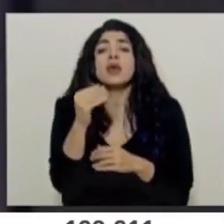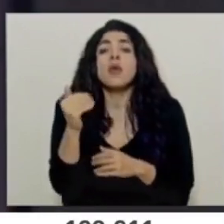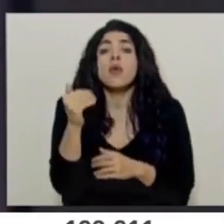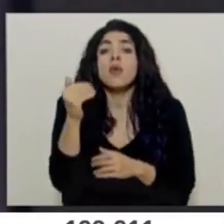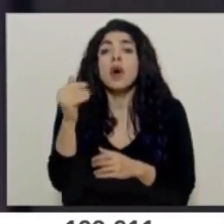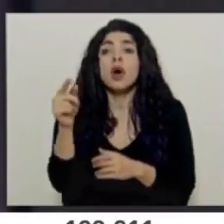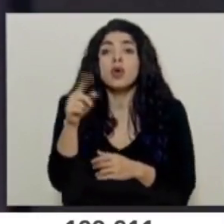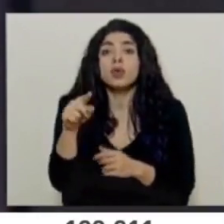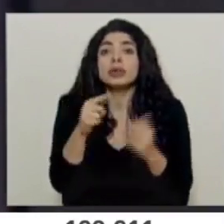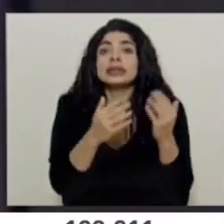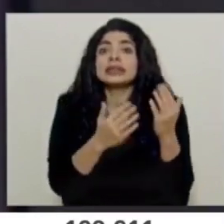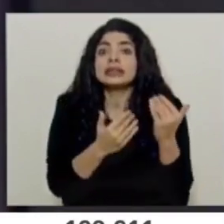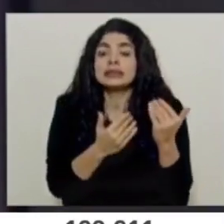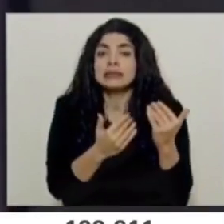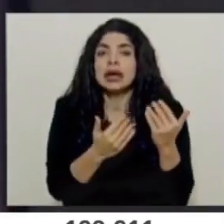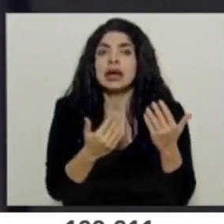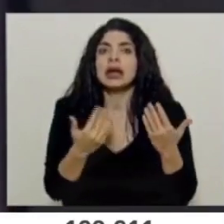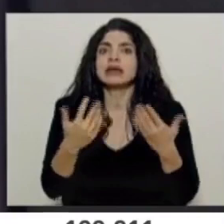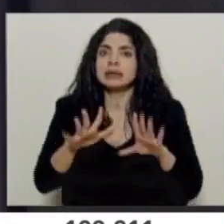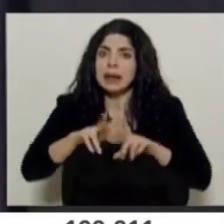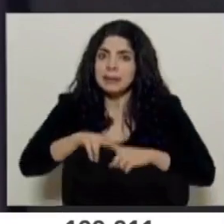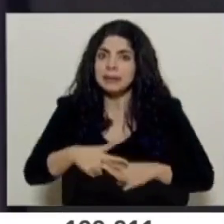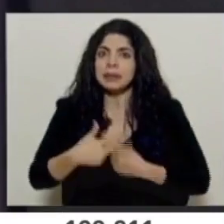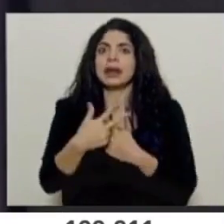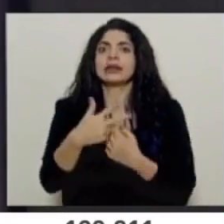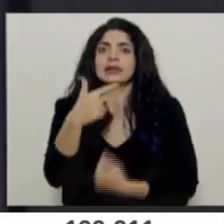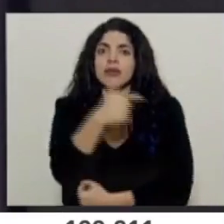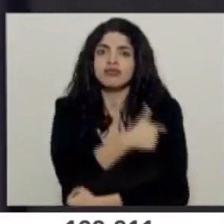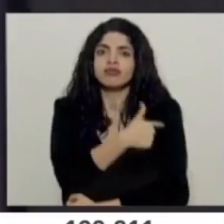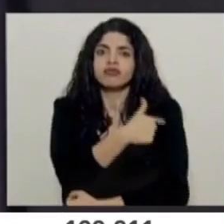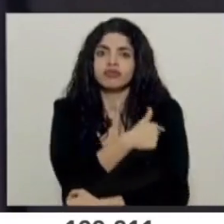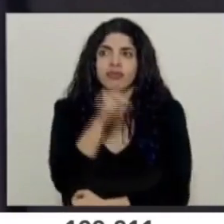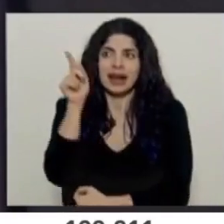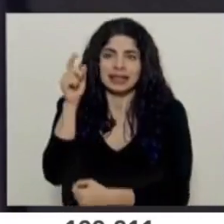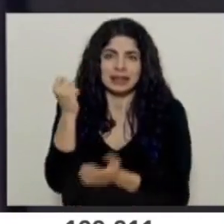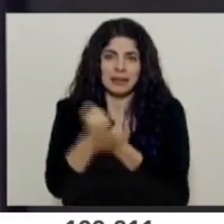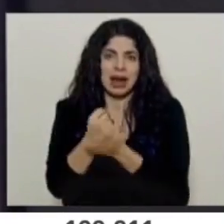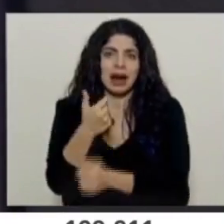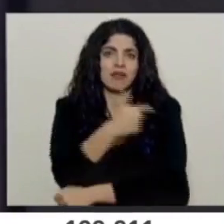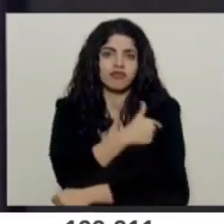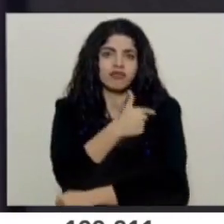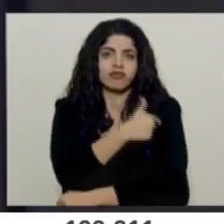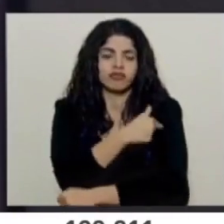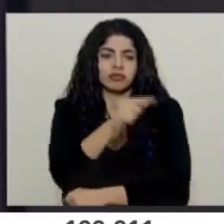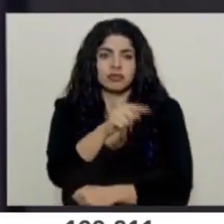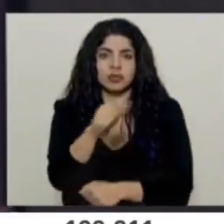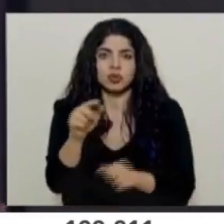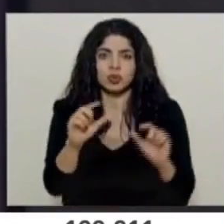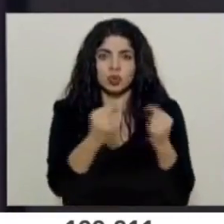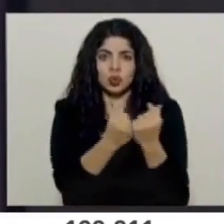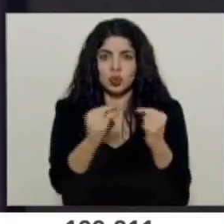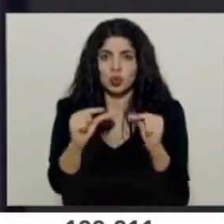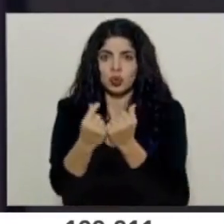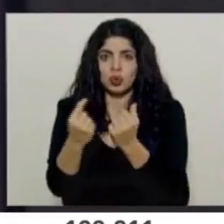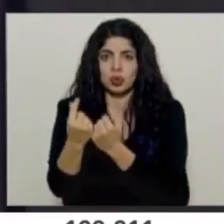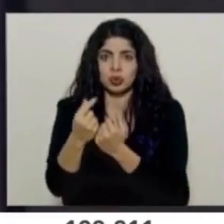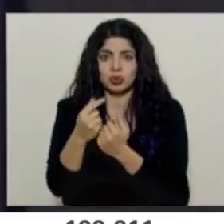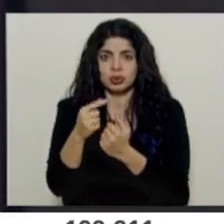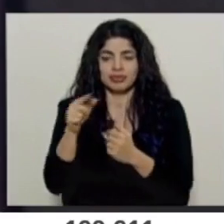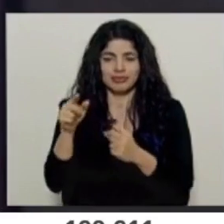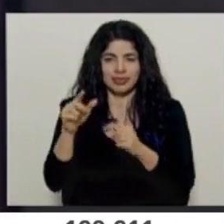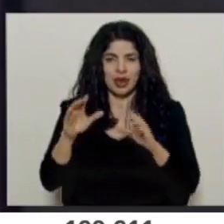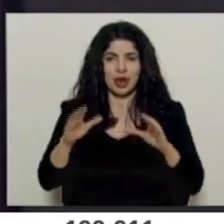que ya se estarían aplicando esas dosis en los grupos que está estimando la